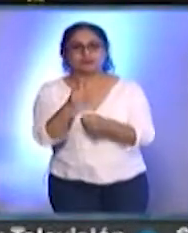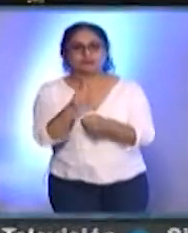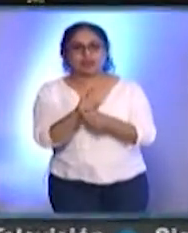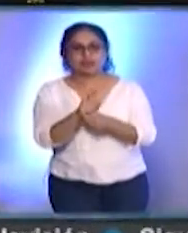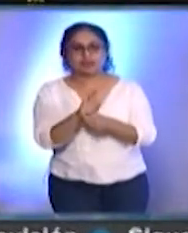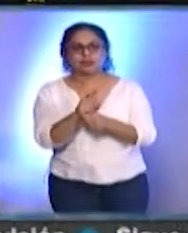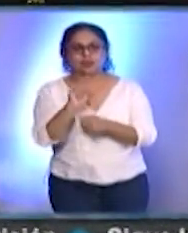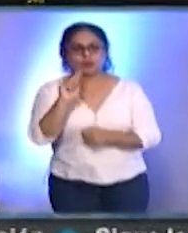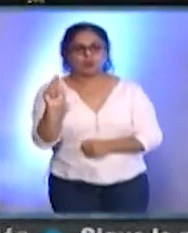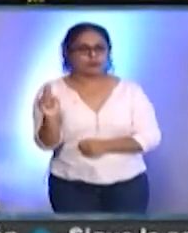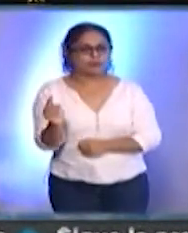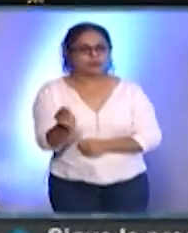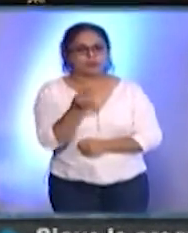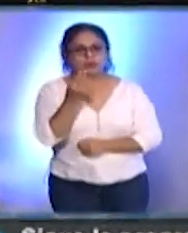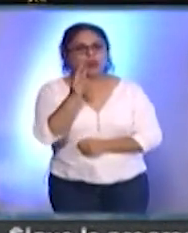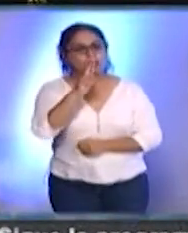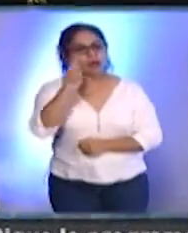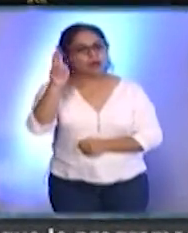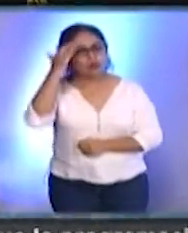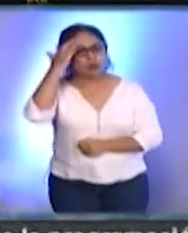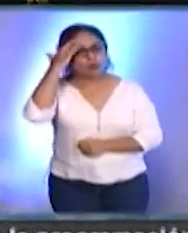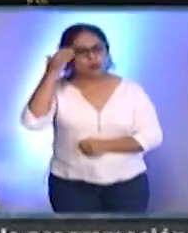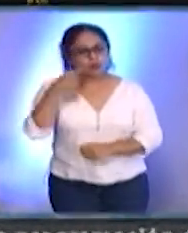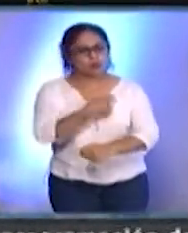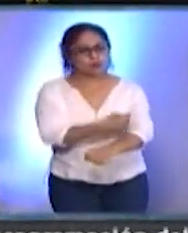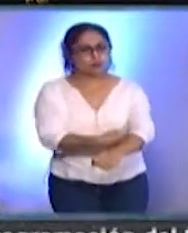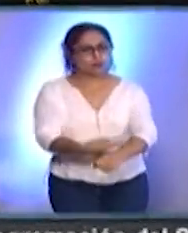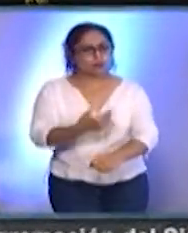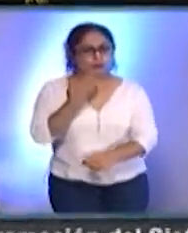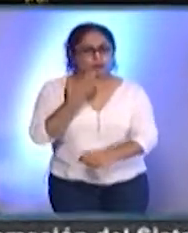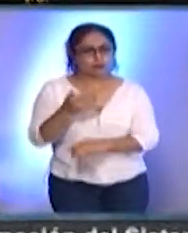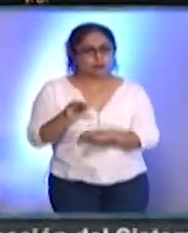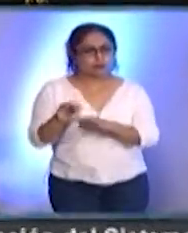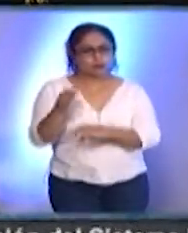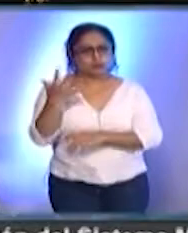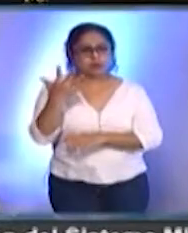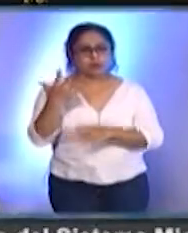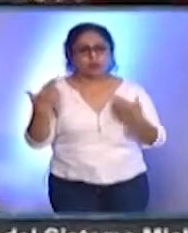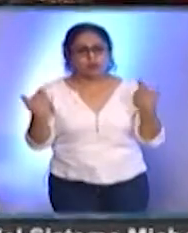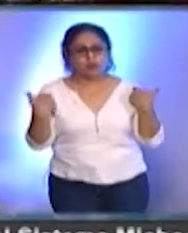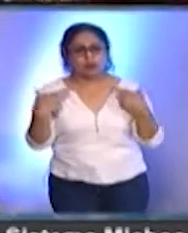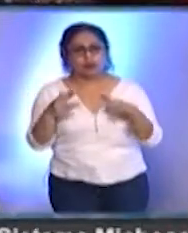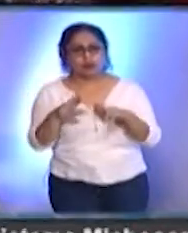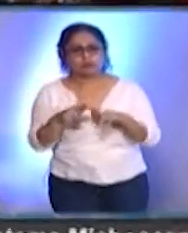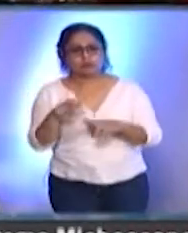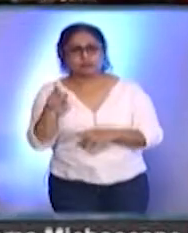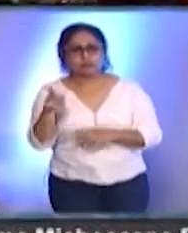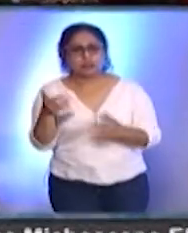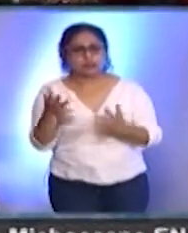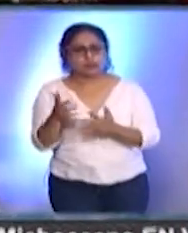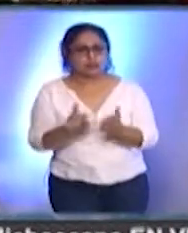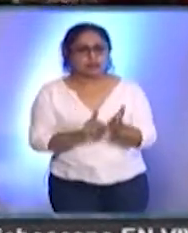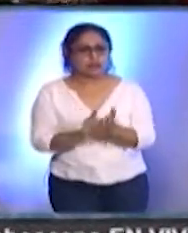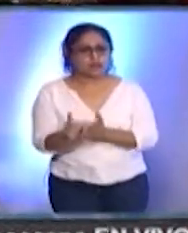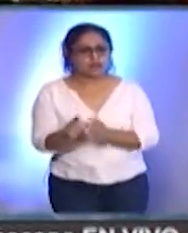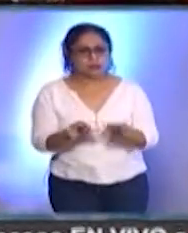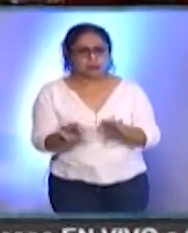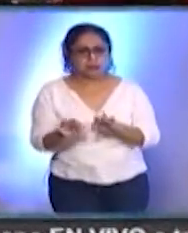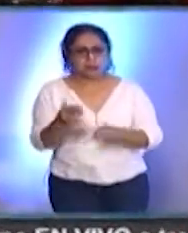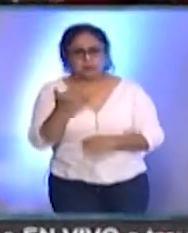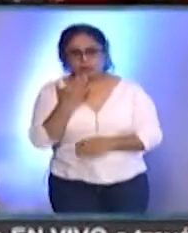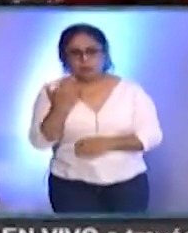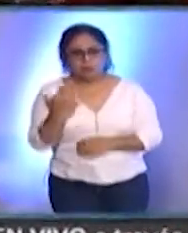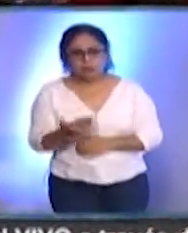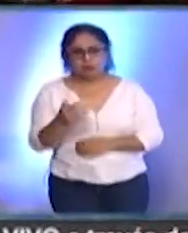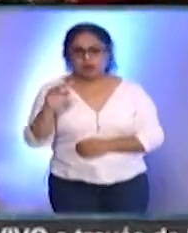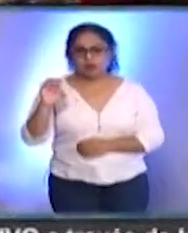Hidalgo, se reconoció la trayectoria de 5 nicolaitas destacados en diversos ámbitos del ejercicio del derecho.